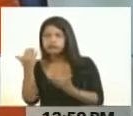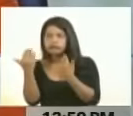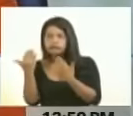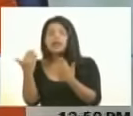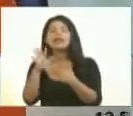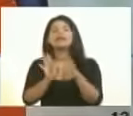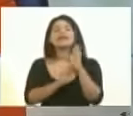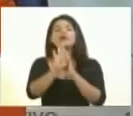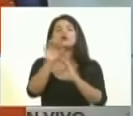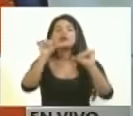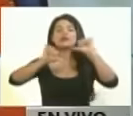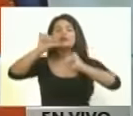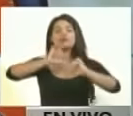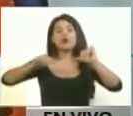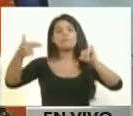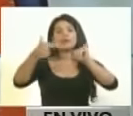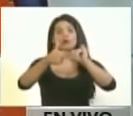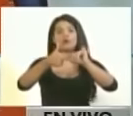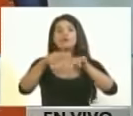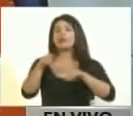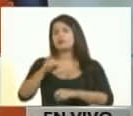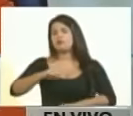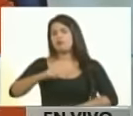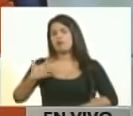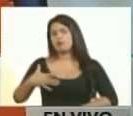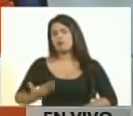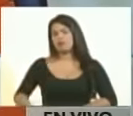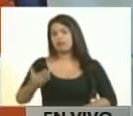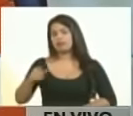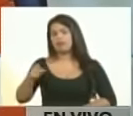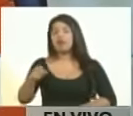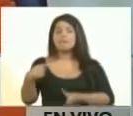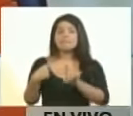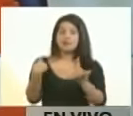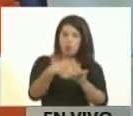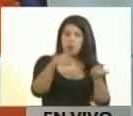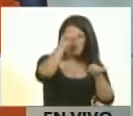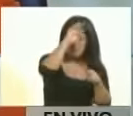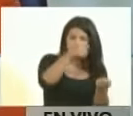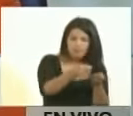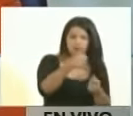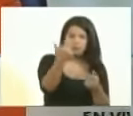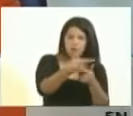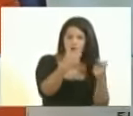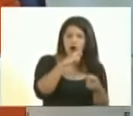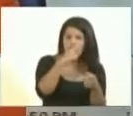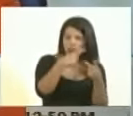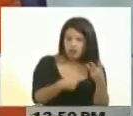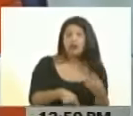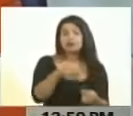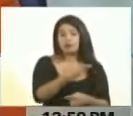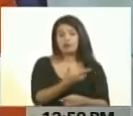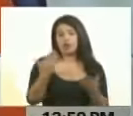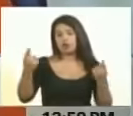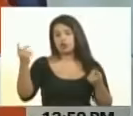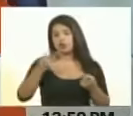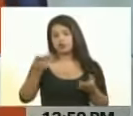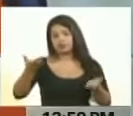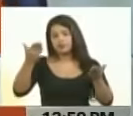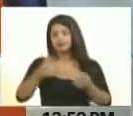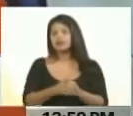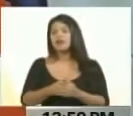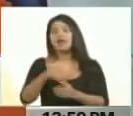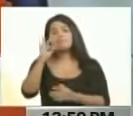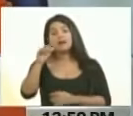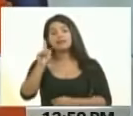motor económico de gran relevancia, al igual que el arco minero. También inversiones relevantes para el cinturón gasífero